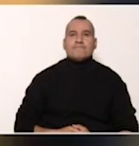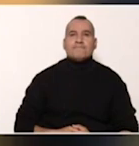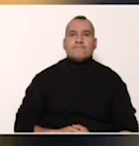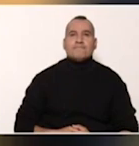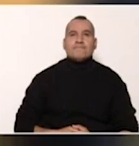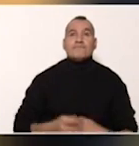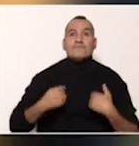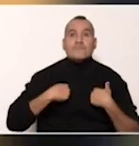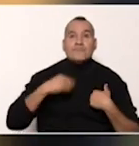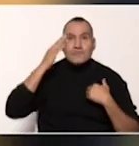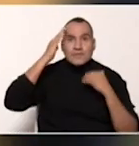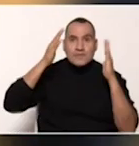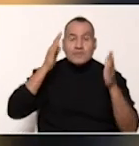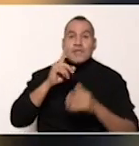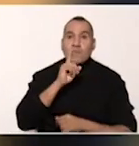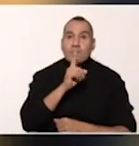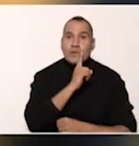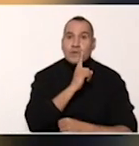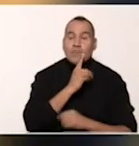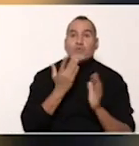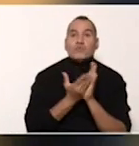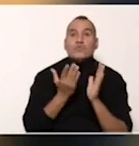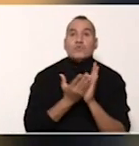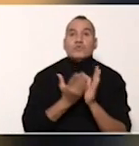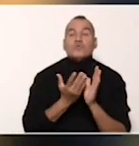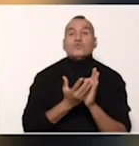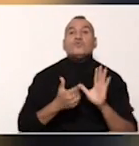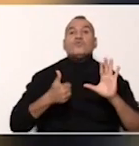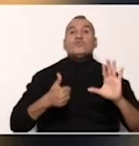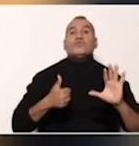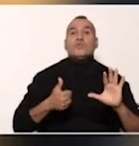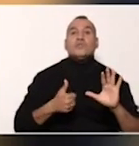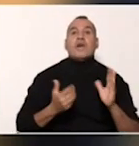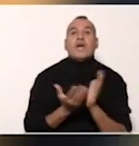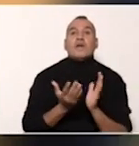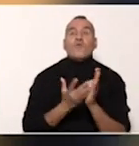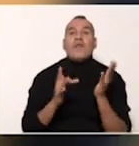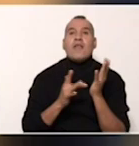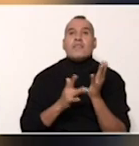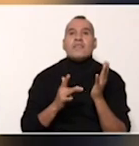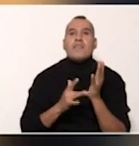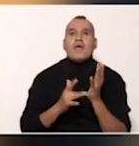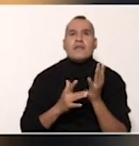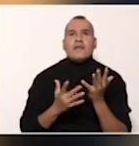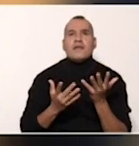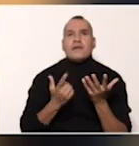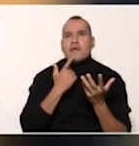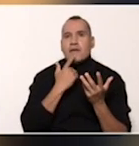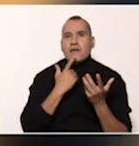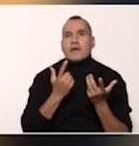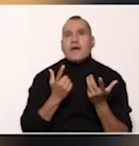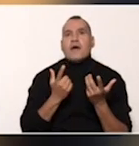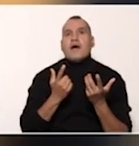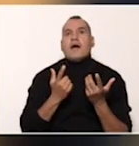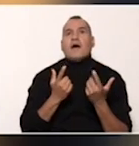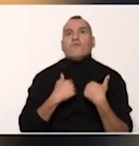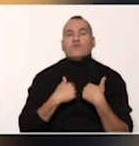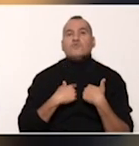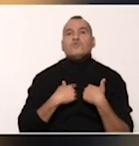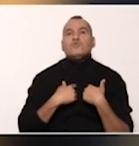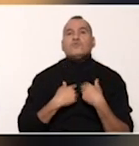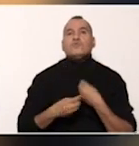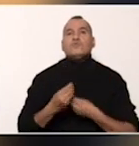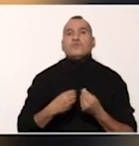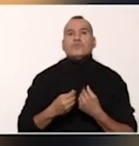Buen día, mi nombre es Giancarlo Gómez, estudio sexto Contabilidad U en la Escuela Técnica Comercial Profesional Armadura Chávez, Red Intercircuital